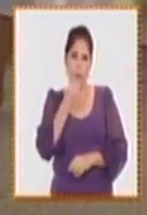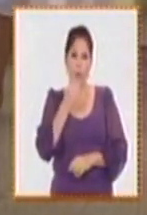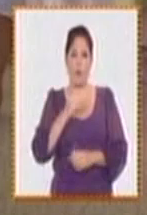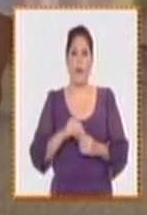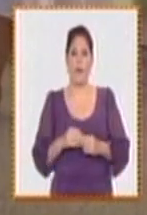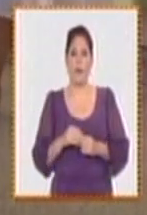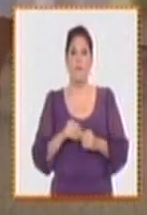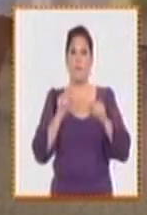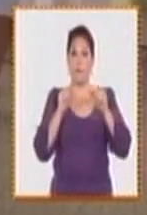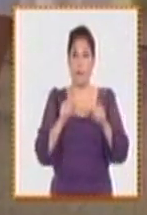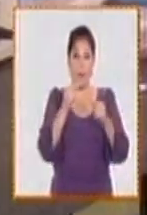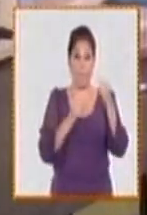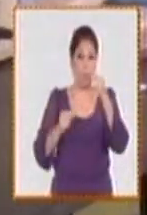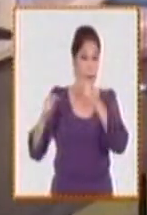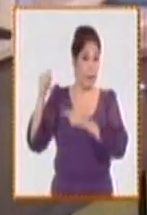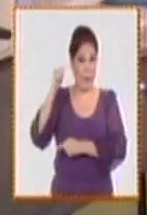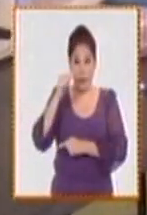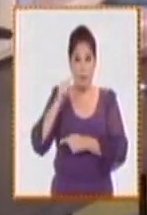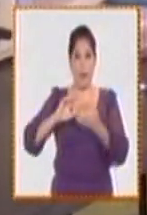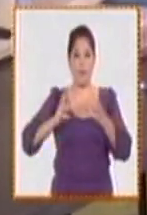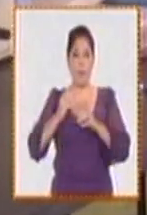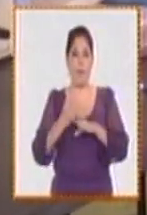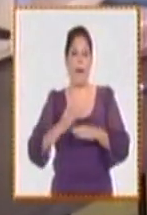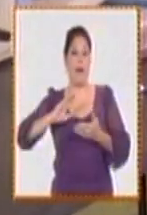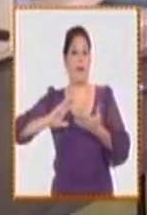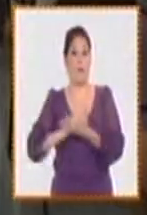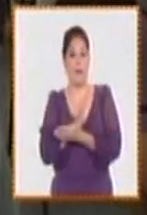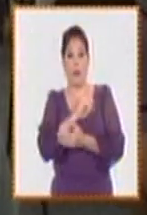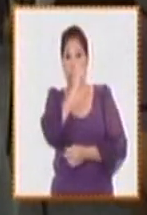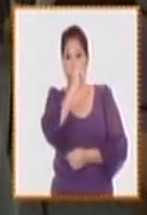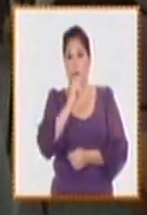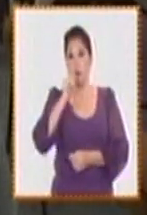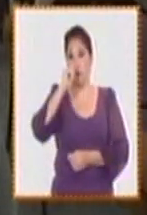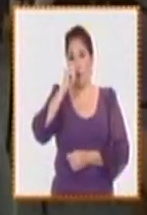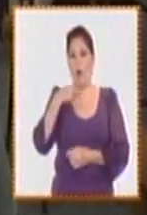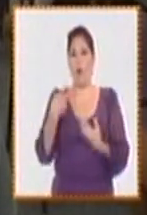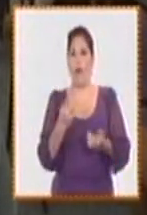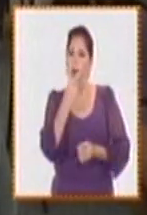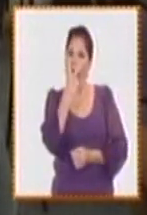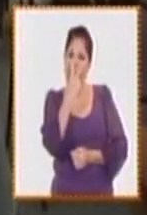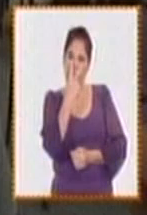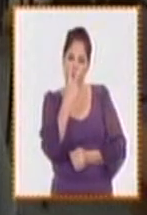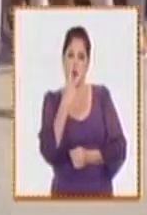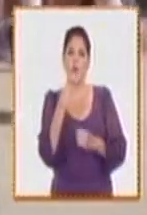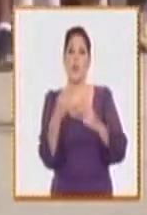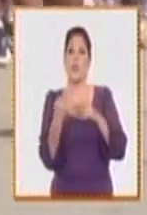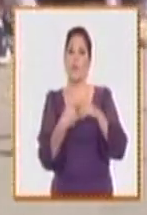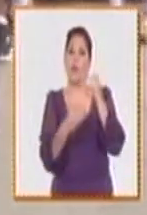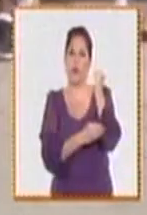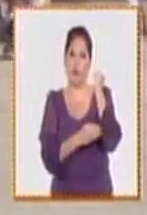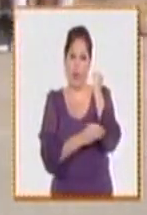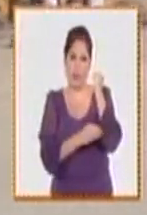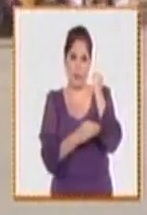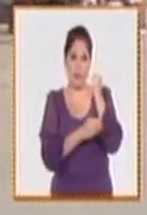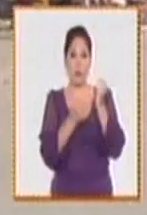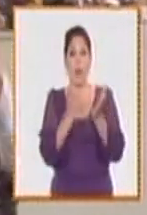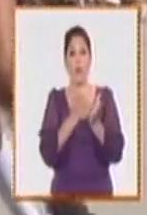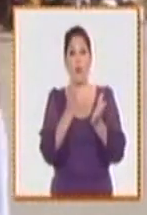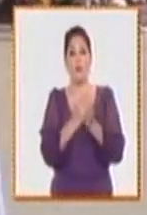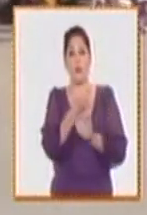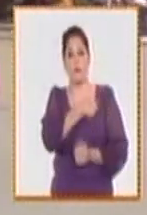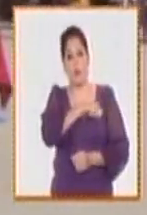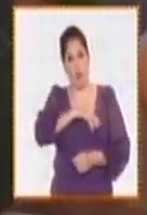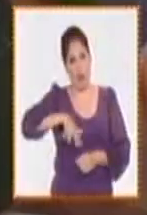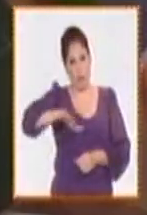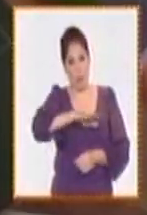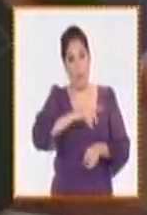Una parte esencial de la estrategia antidroga de Cuba es la atención y fortalecimiento de la educación ciudadana